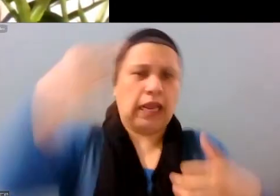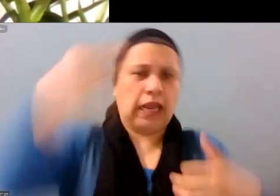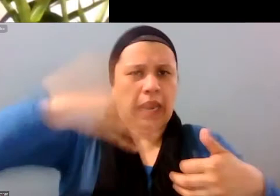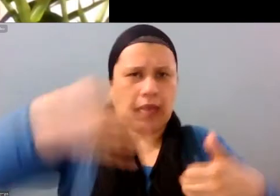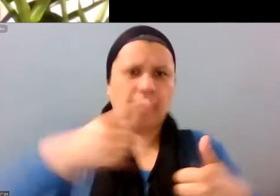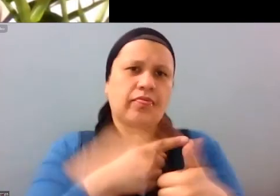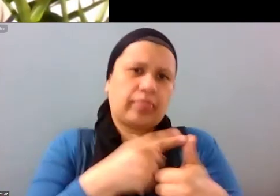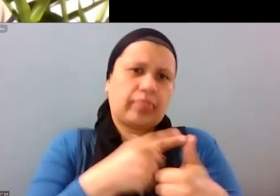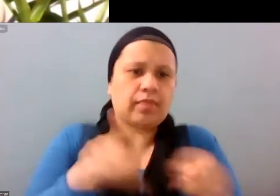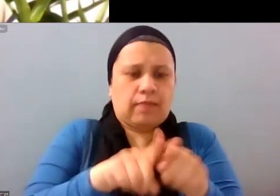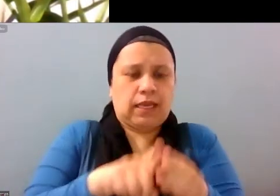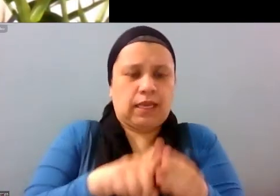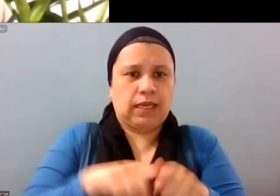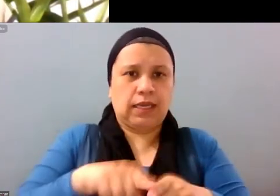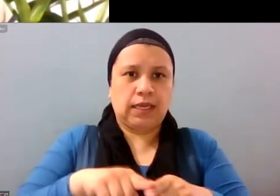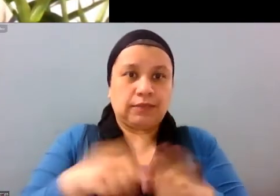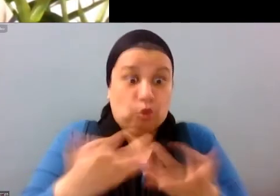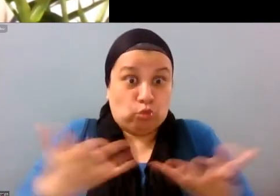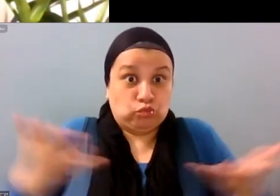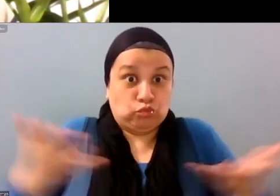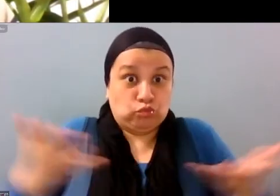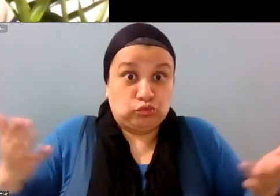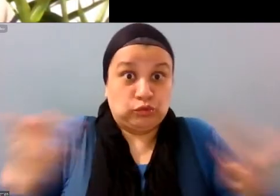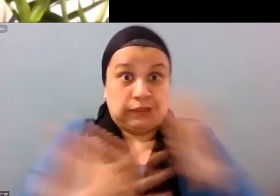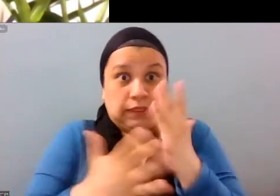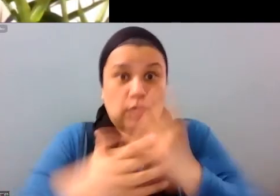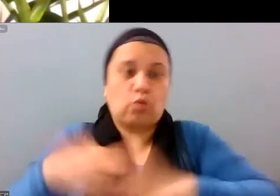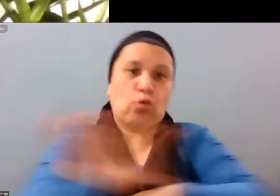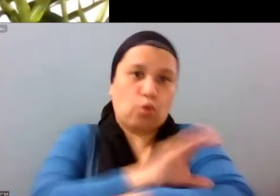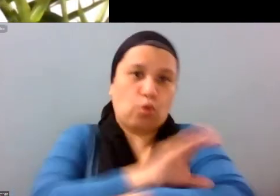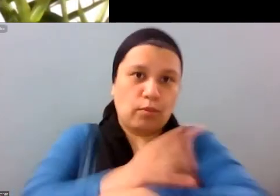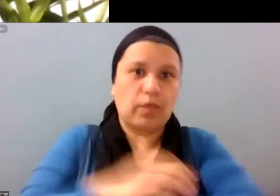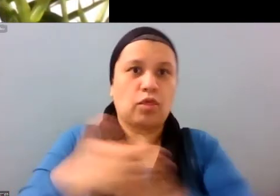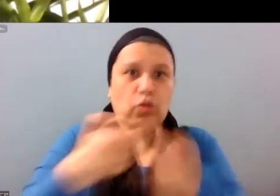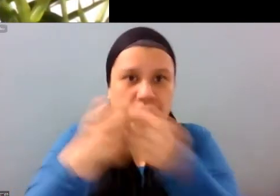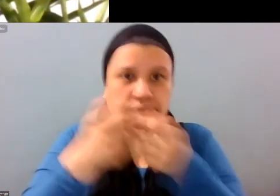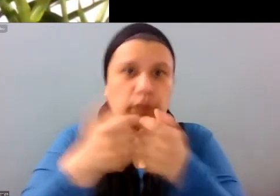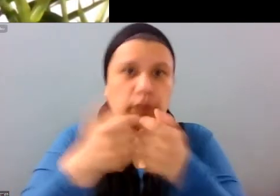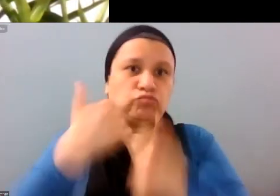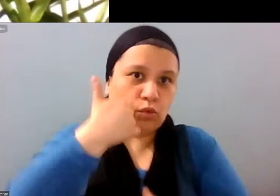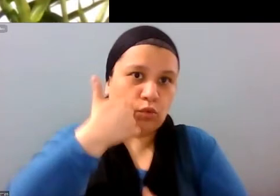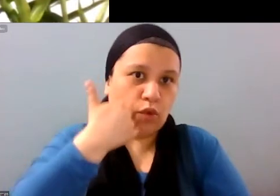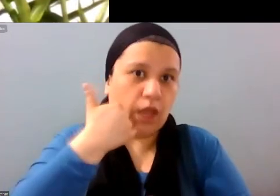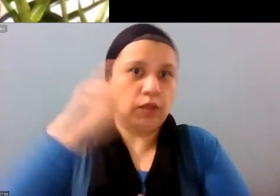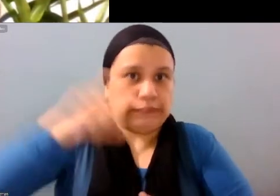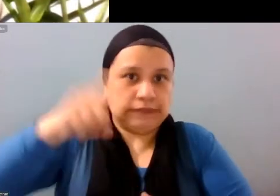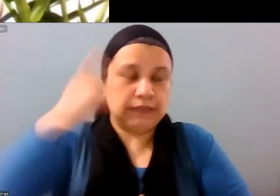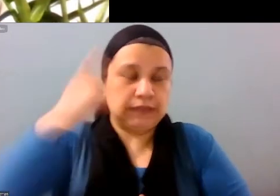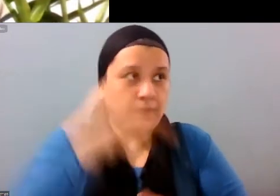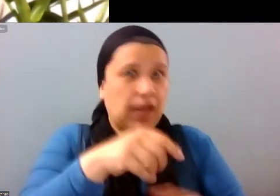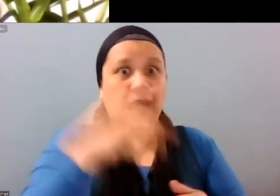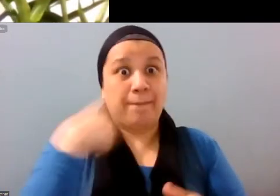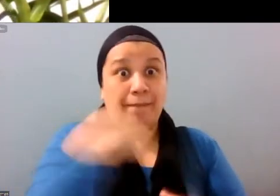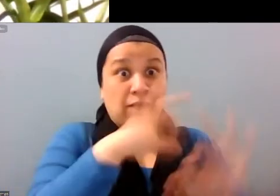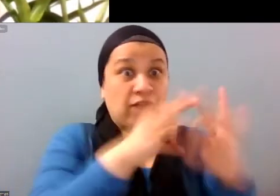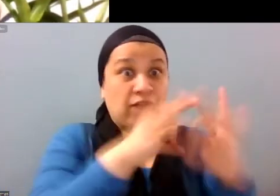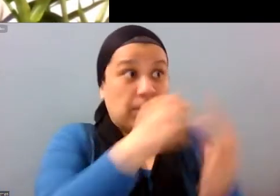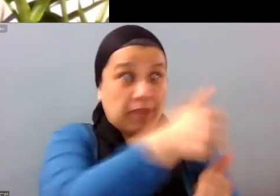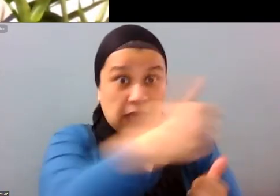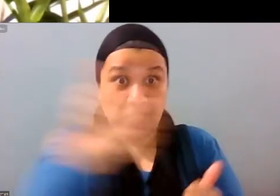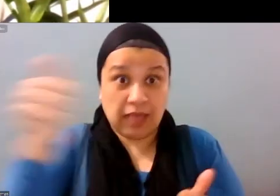equipos los aparatos tecnológicos computadores todo lo que haga falta para los diferentes miembros de la familia que estén sea